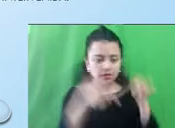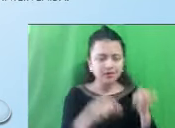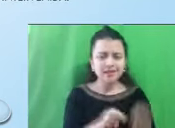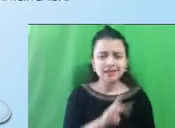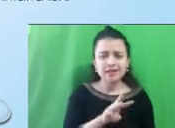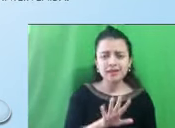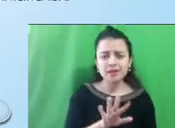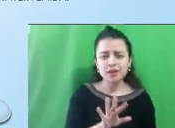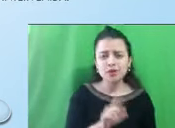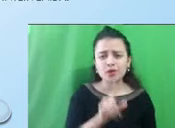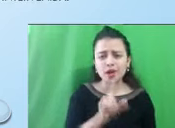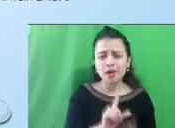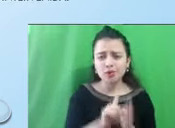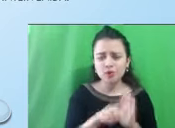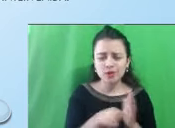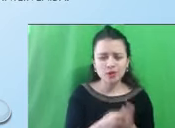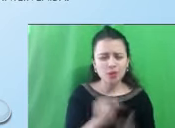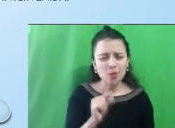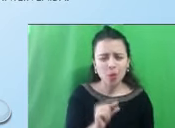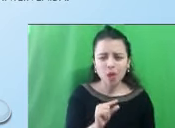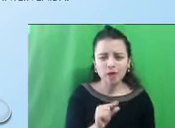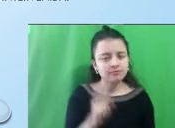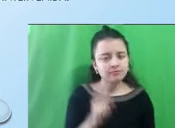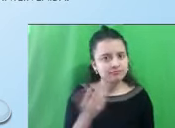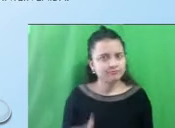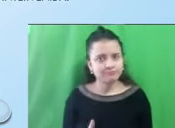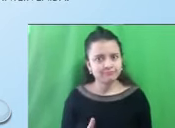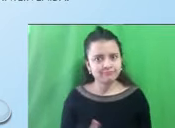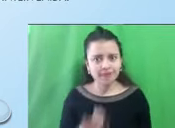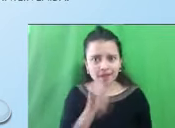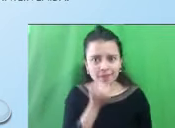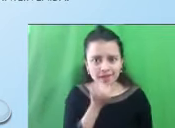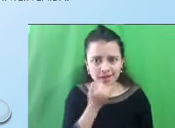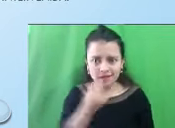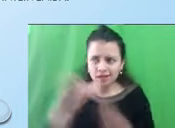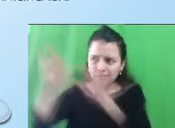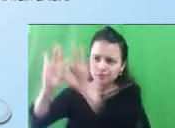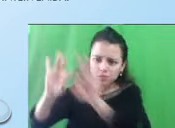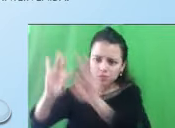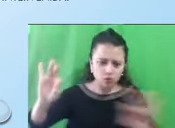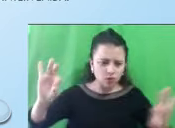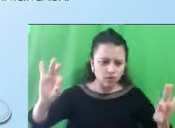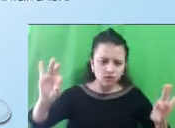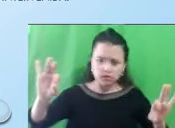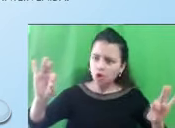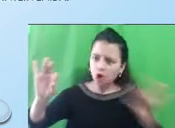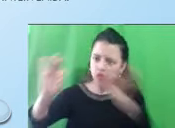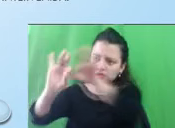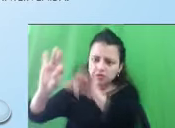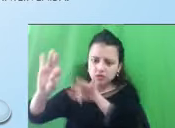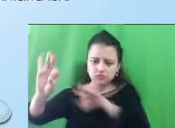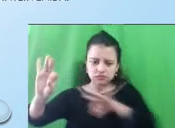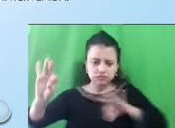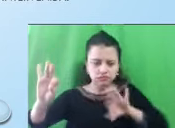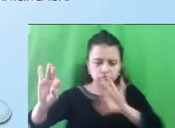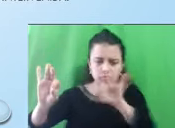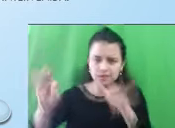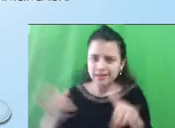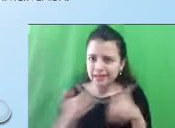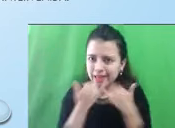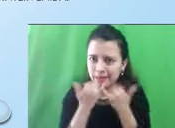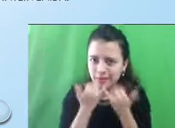segundo. Entonces, pues ¿qué pasaba? ¿Para dónde se estaba yendo el agua? Entonces comenzamos a realizar este tipo de acciones, de